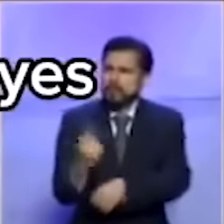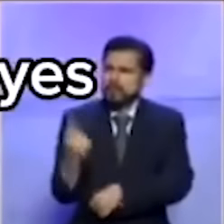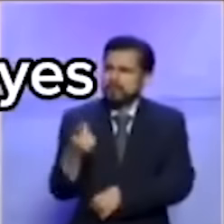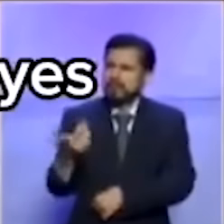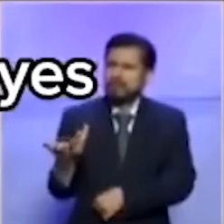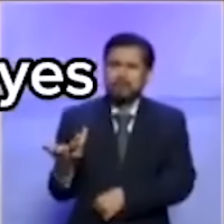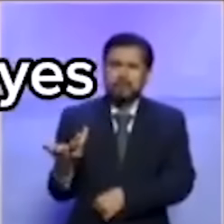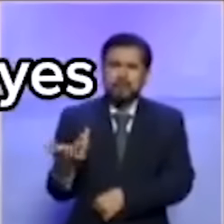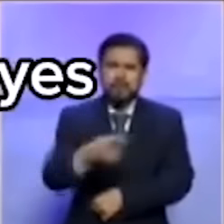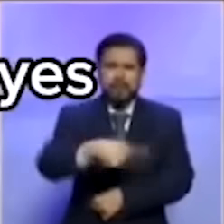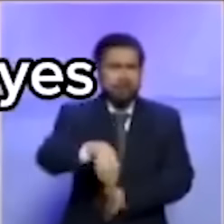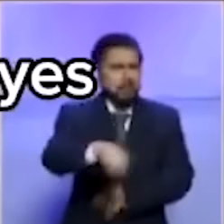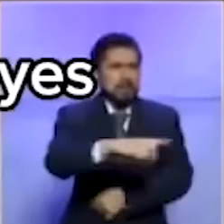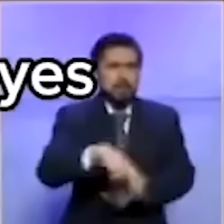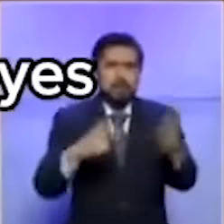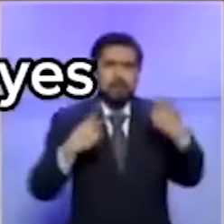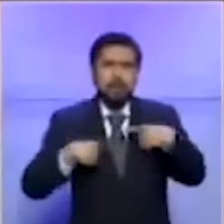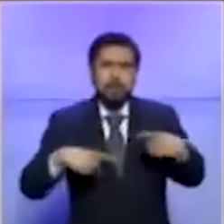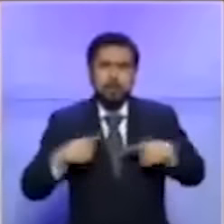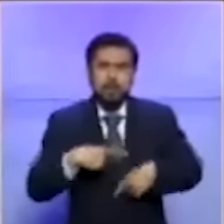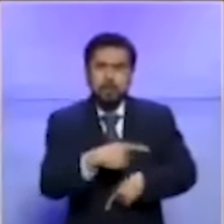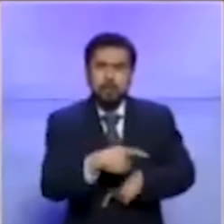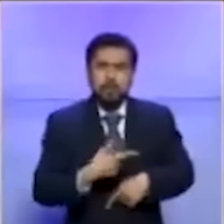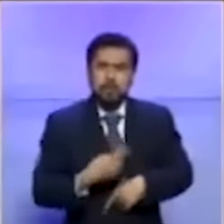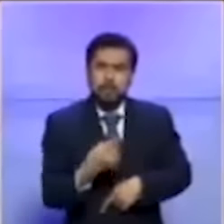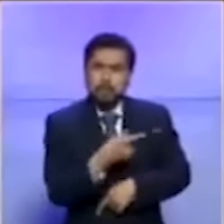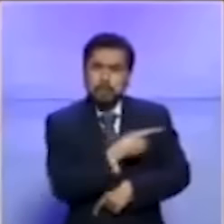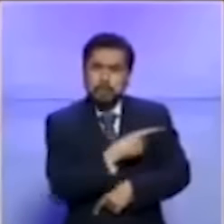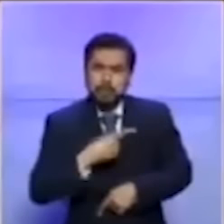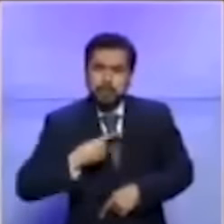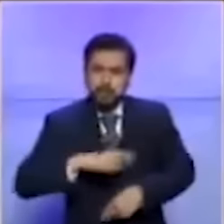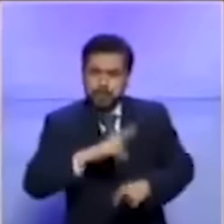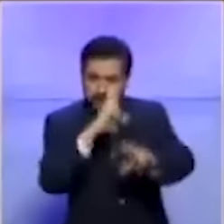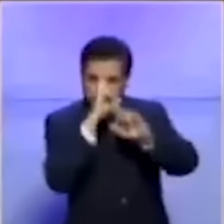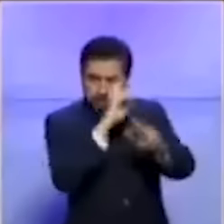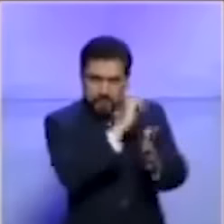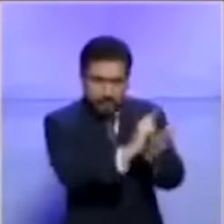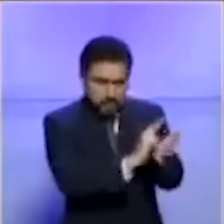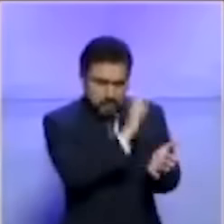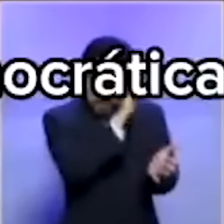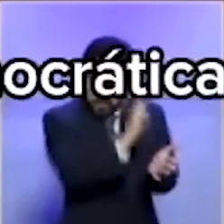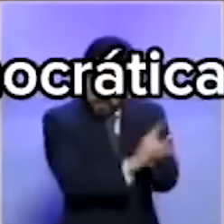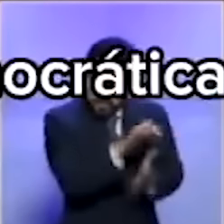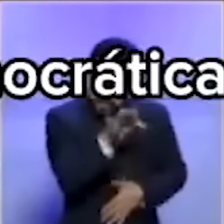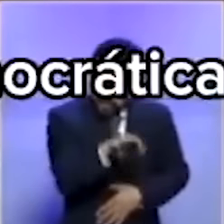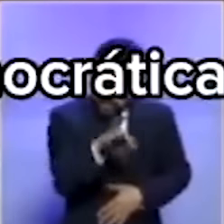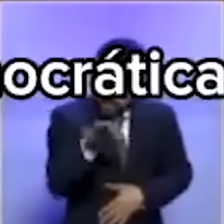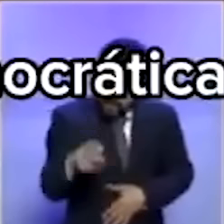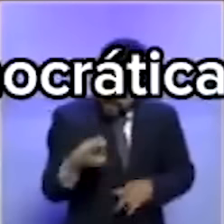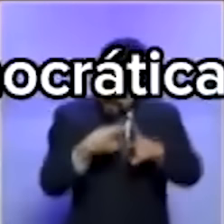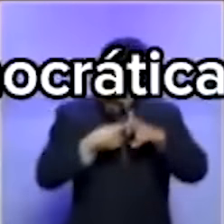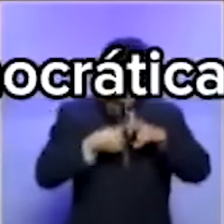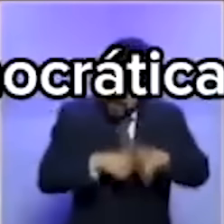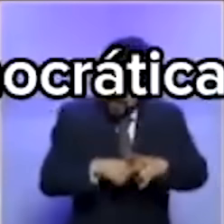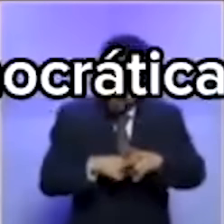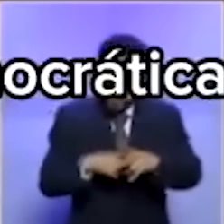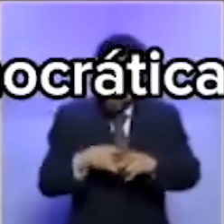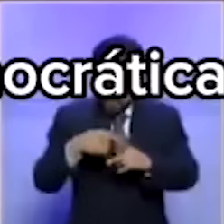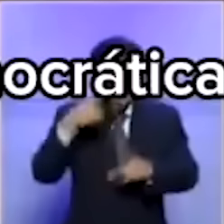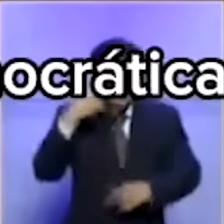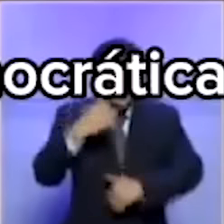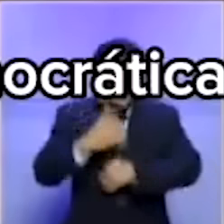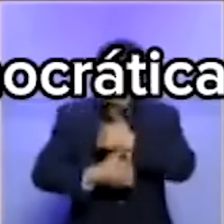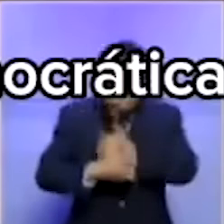soberanía Popular expresada en las leyes que nos rigen como comunidad y que sirven para dar continuidad a nuestra